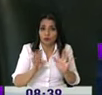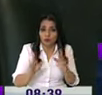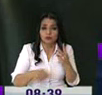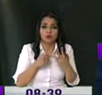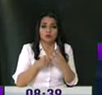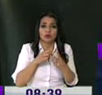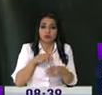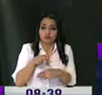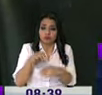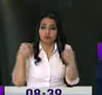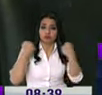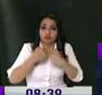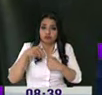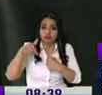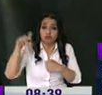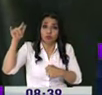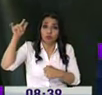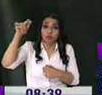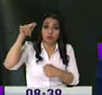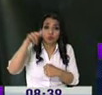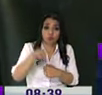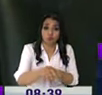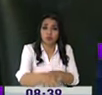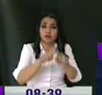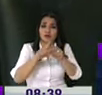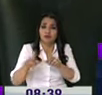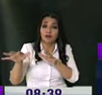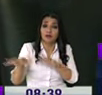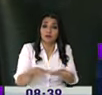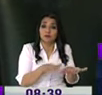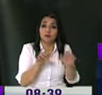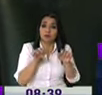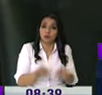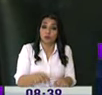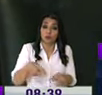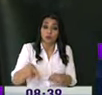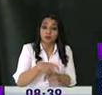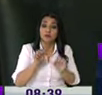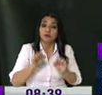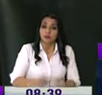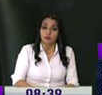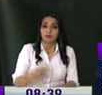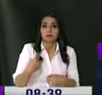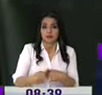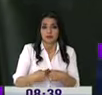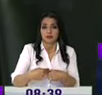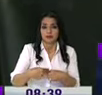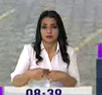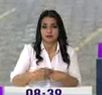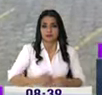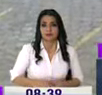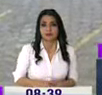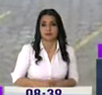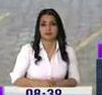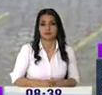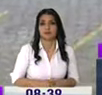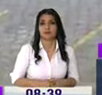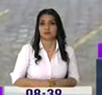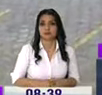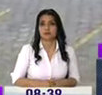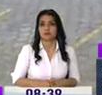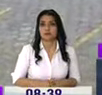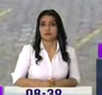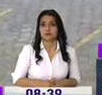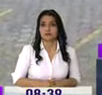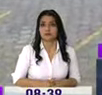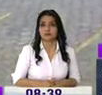andinismo, parapente, o sea, las diferentes actividades que el turista puede realizar dentro del teleférico. Hemos buscado la versión